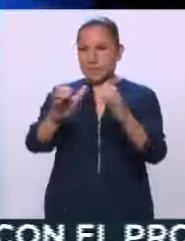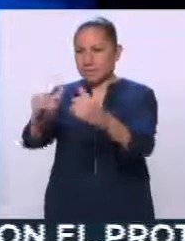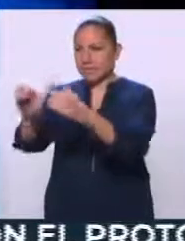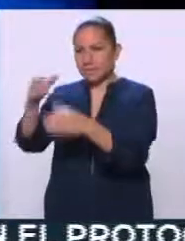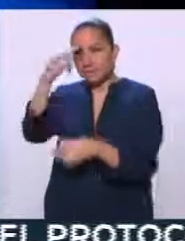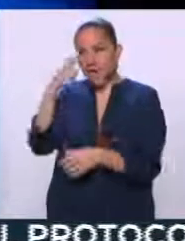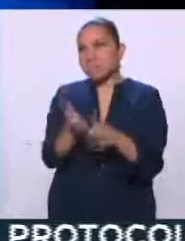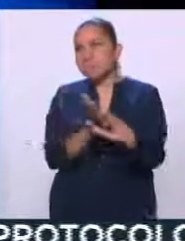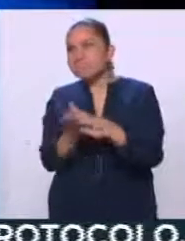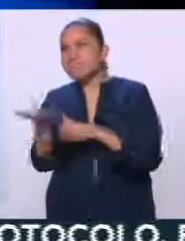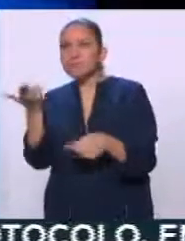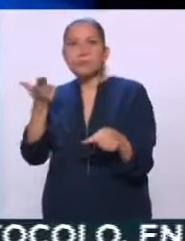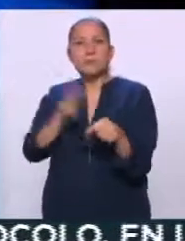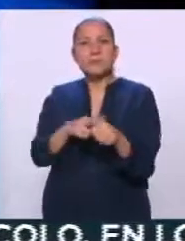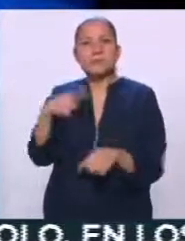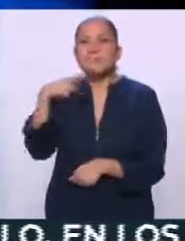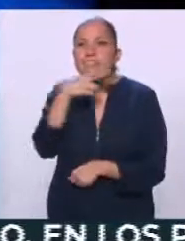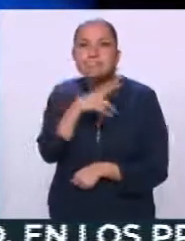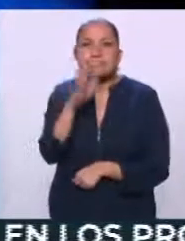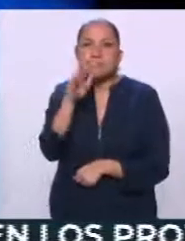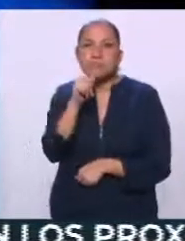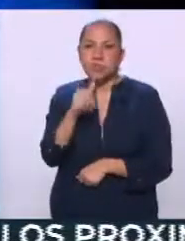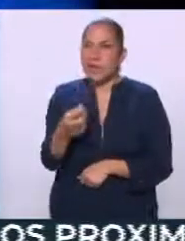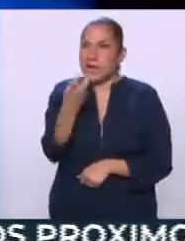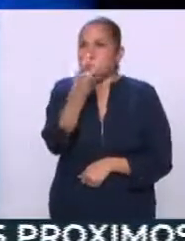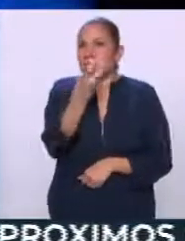tendrían que ser diferentes en otros lugares.